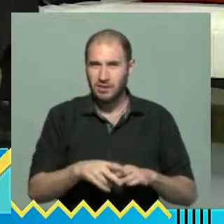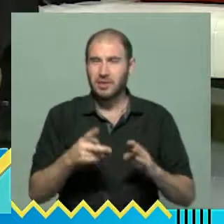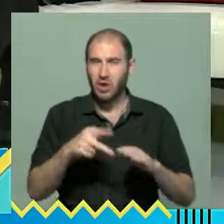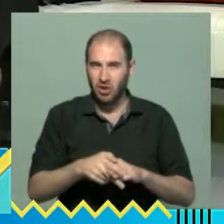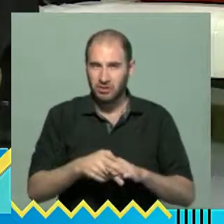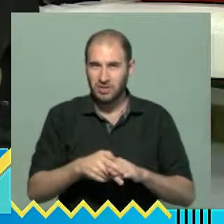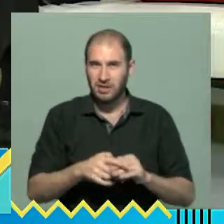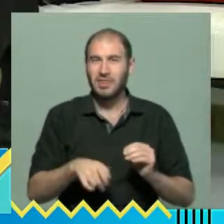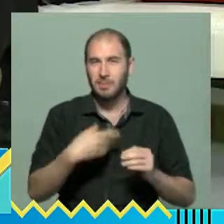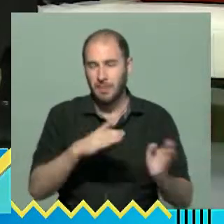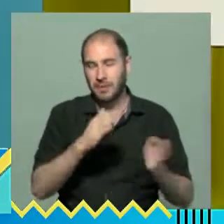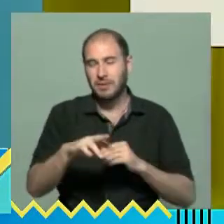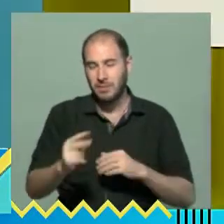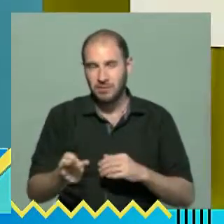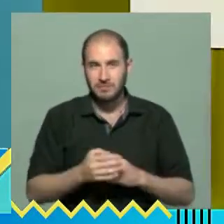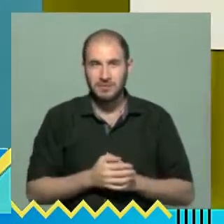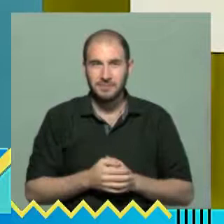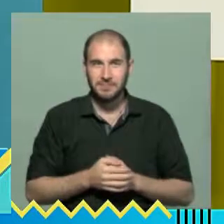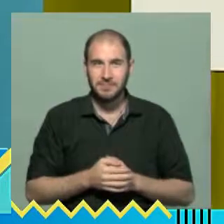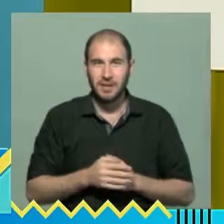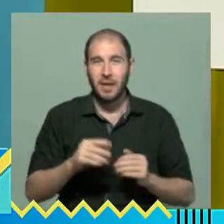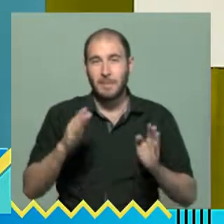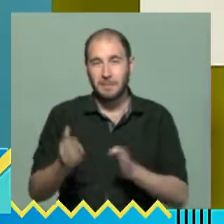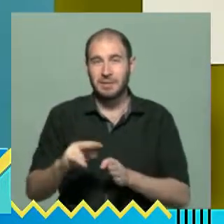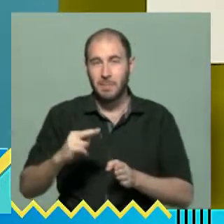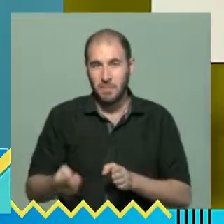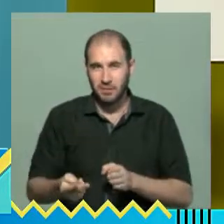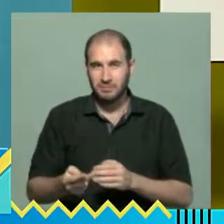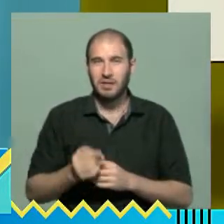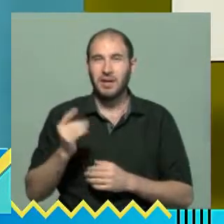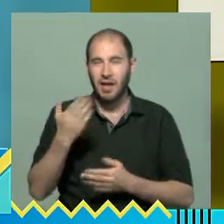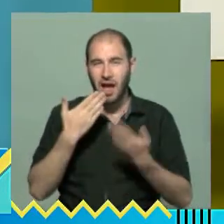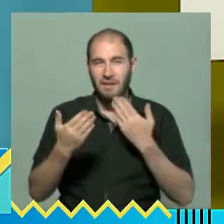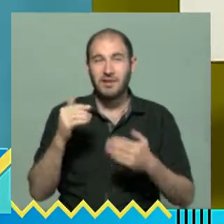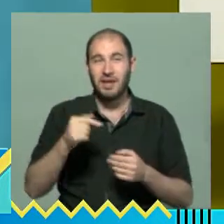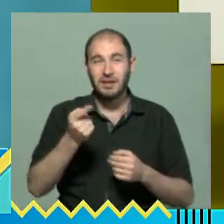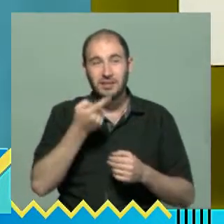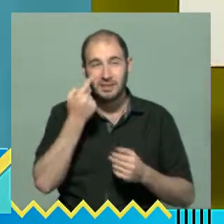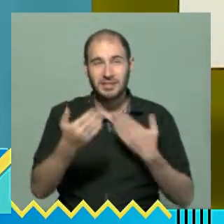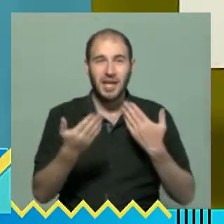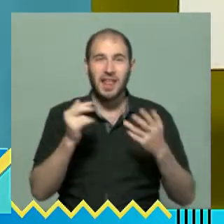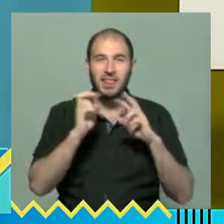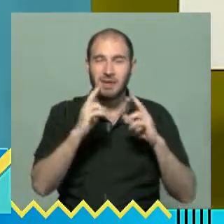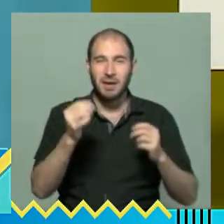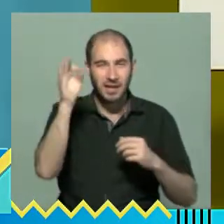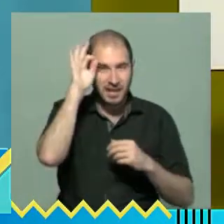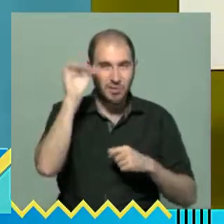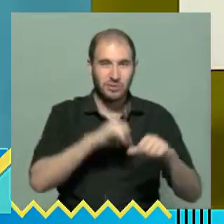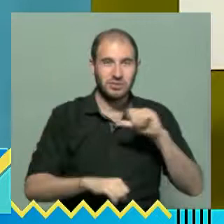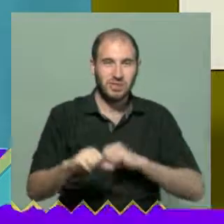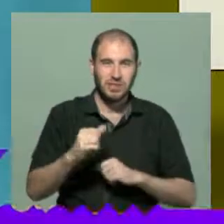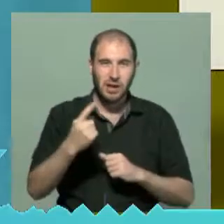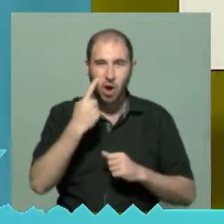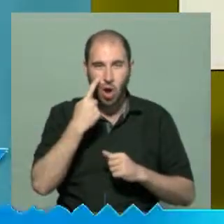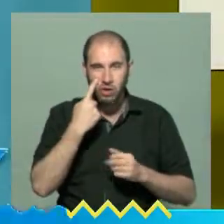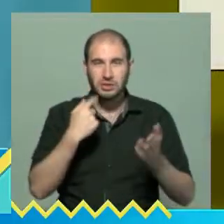Eso lo contestan en el próximo bloque. Sí. En el próximo bloque, por supuesto, seguimos en esta interesante charla acerca de las neurociencias, de conocernos